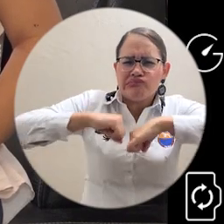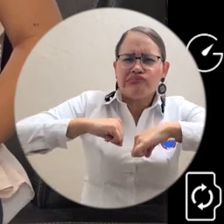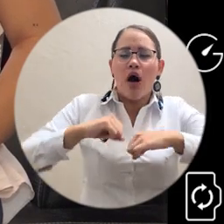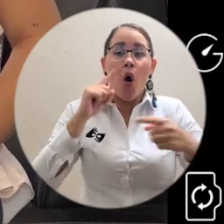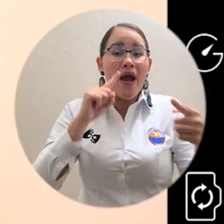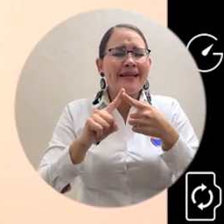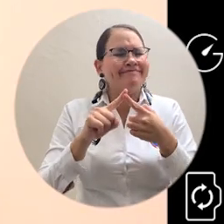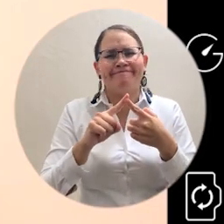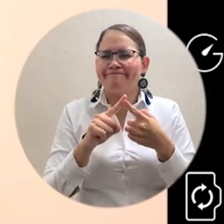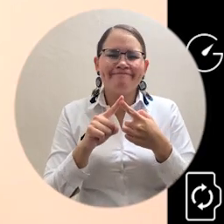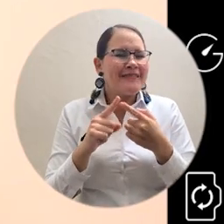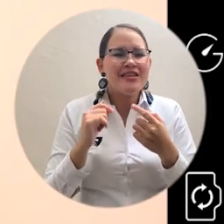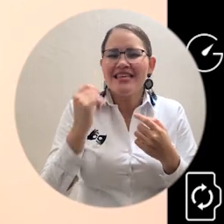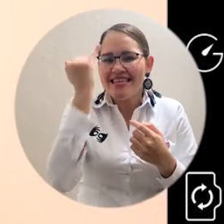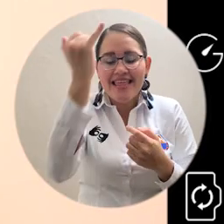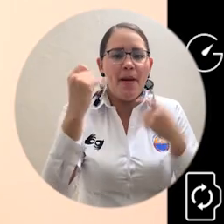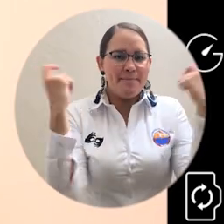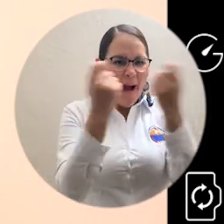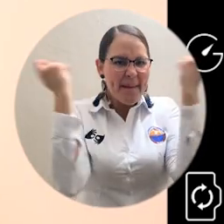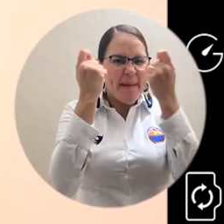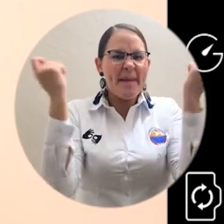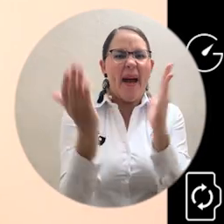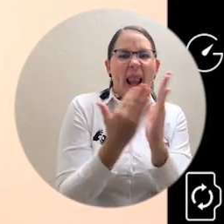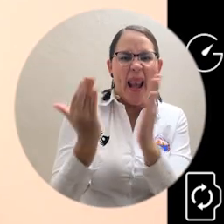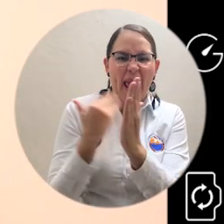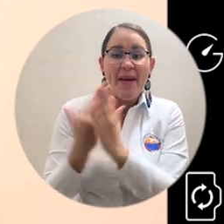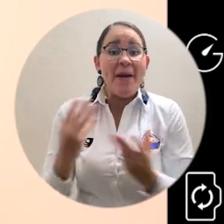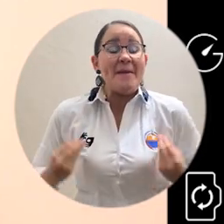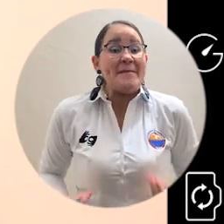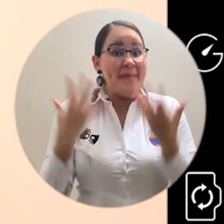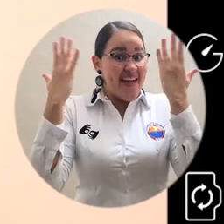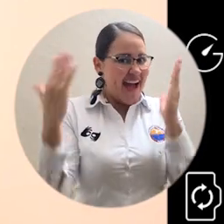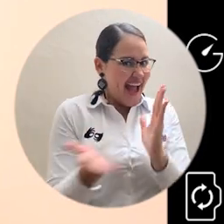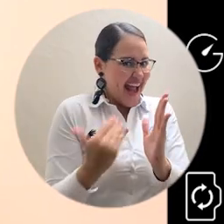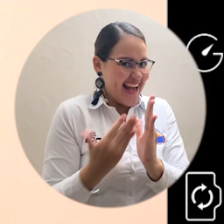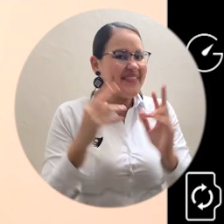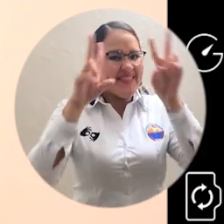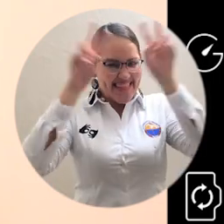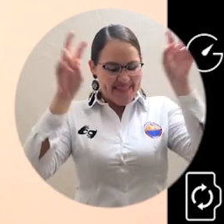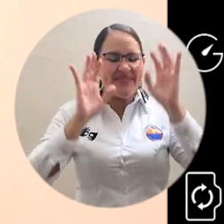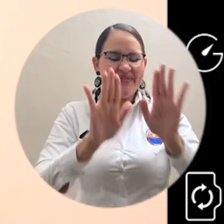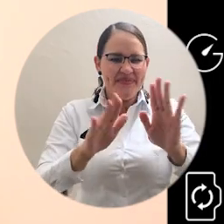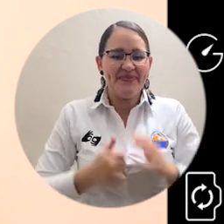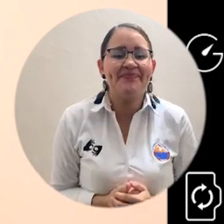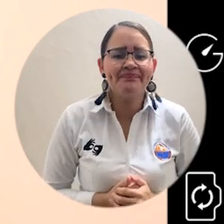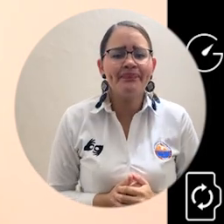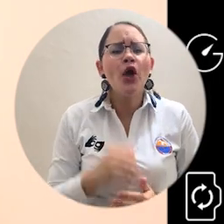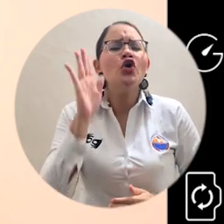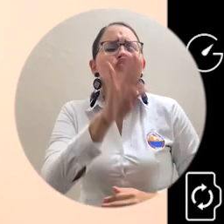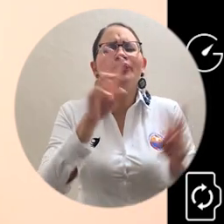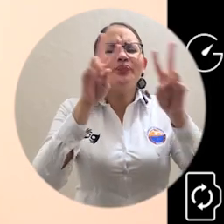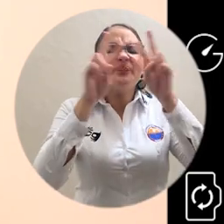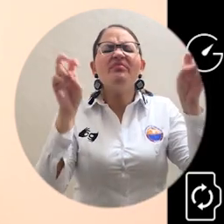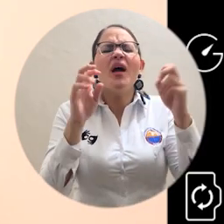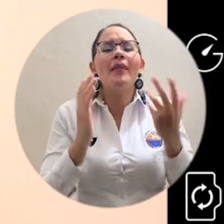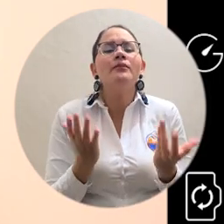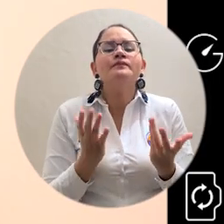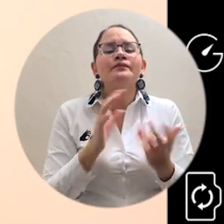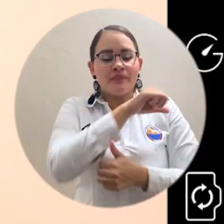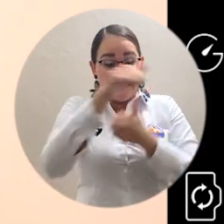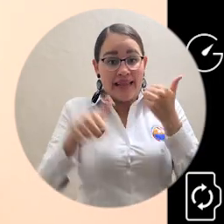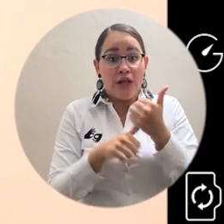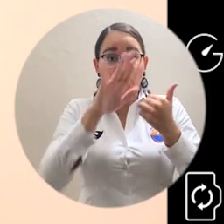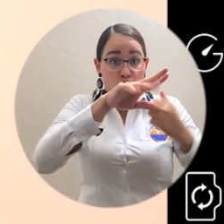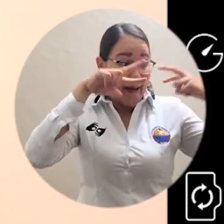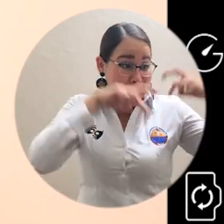las Librerías. La Universidad del Magdalena, a través de la Coordinación de Publicaciones y Fomento Editorial, vinculada a la Vicerrectoría